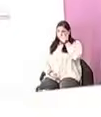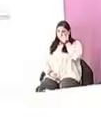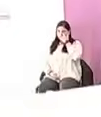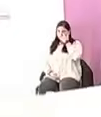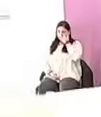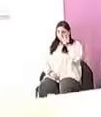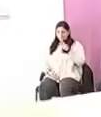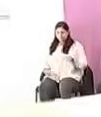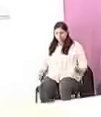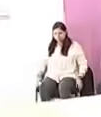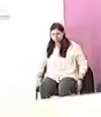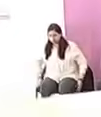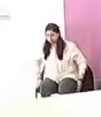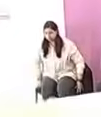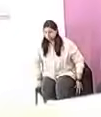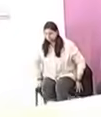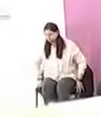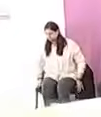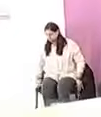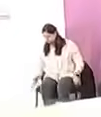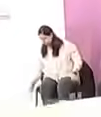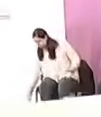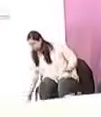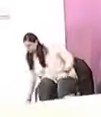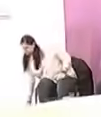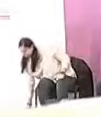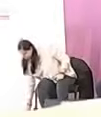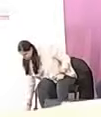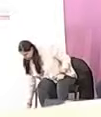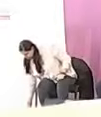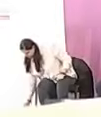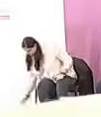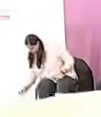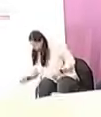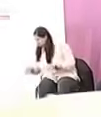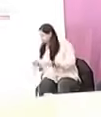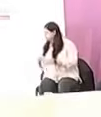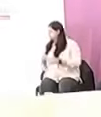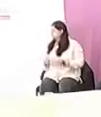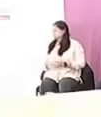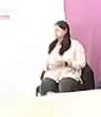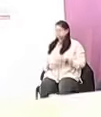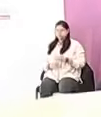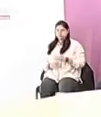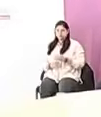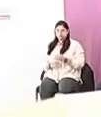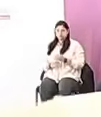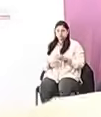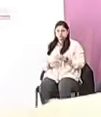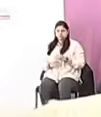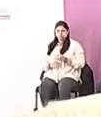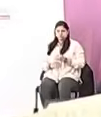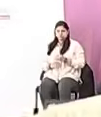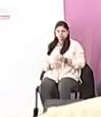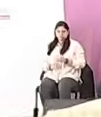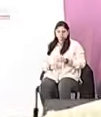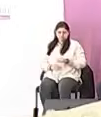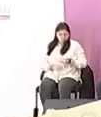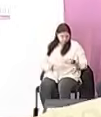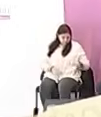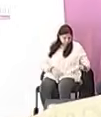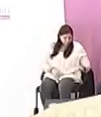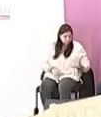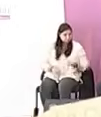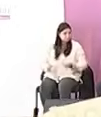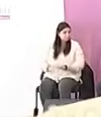Procedemos con el mensaje de bienvenida a cargo del gobernador constitucional del estado de Durango, doctor Esteban